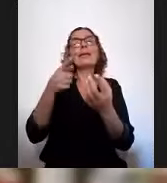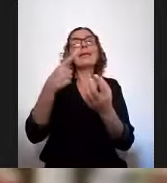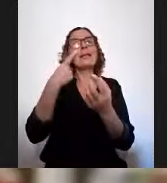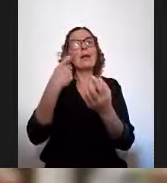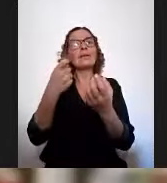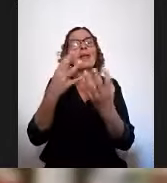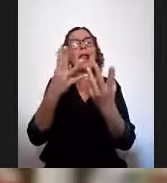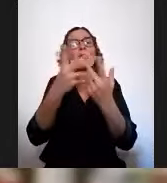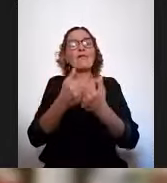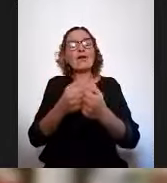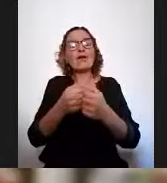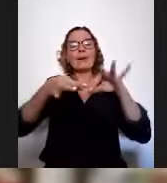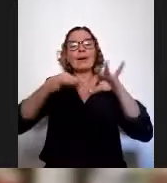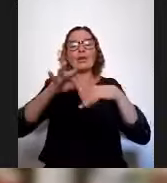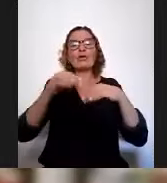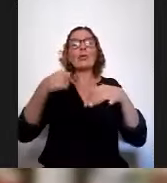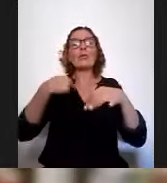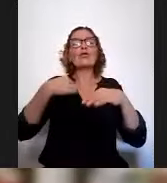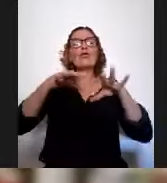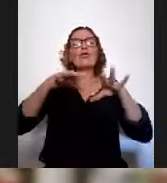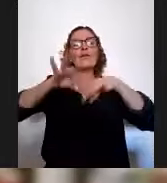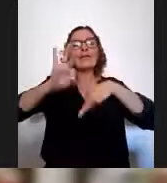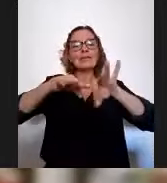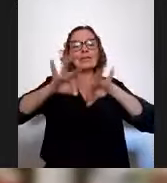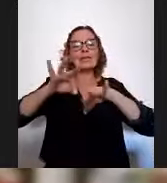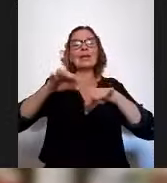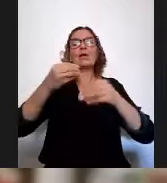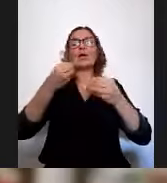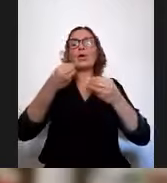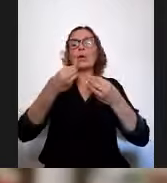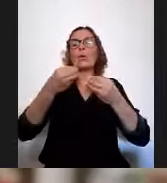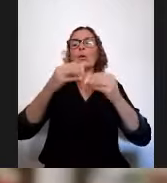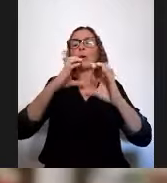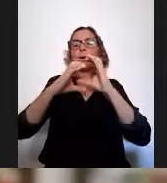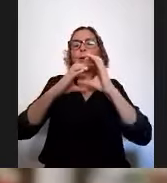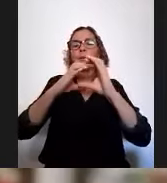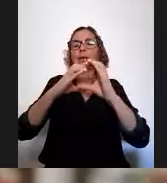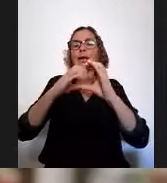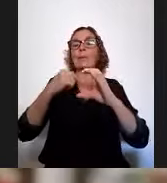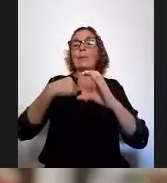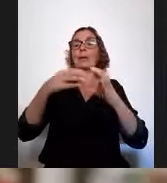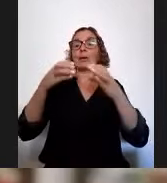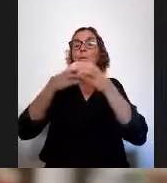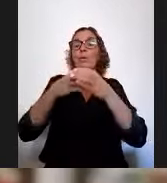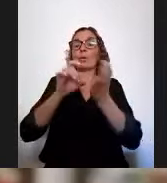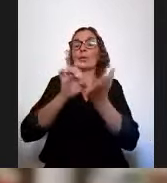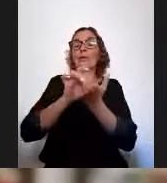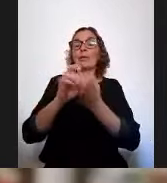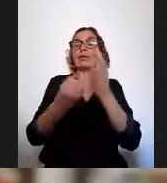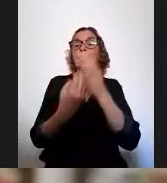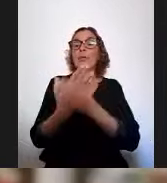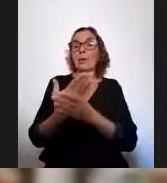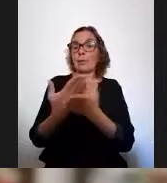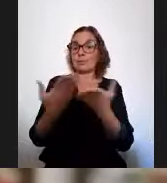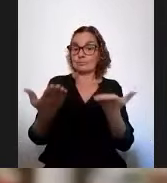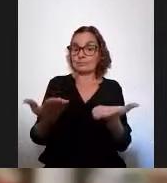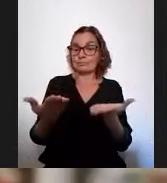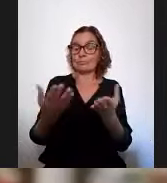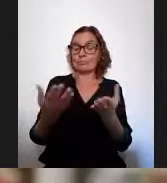negocios, de cómo voy a vender, de cómo voy a comunicar el emprendimiento. Entonces,